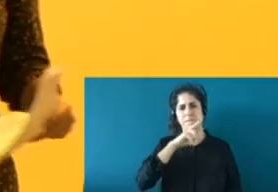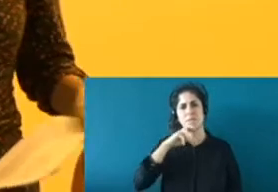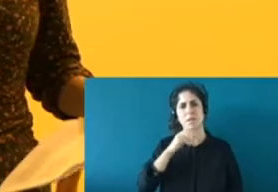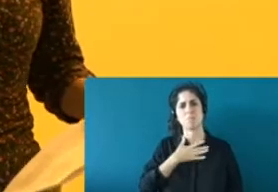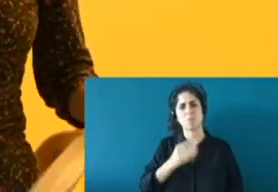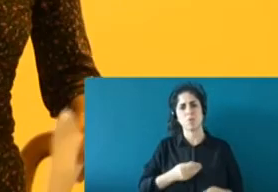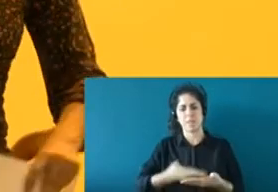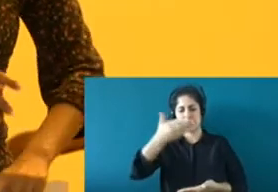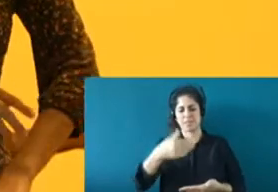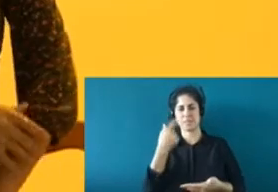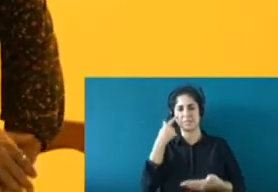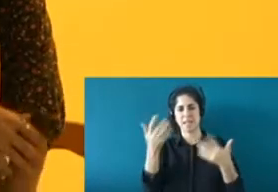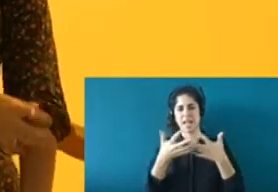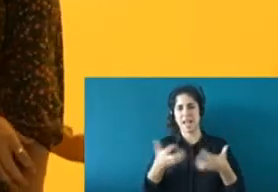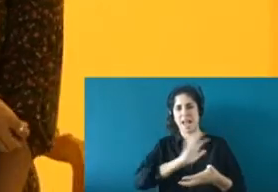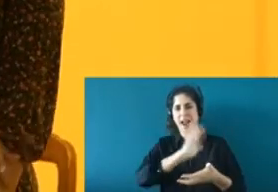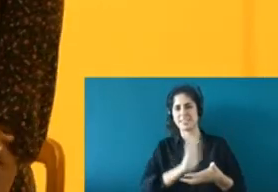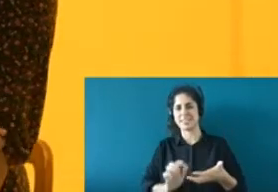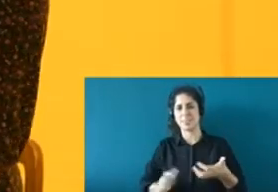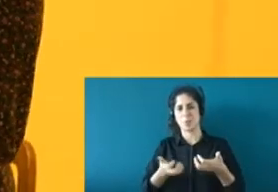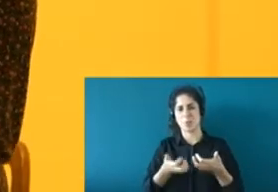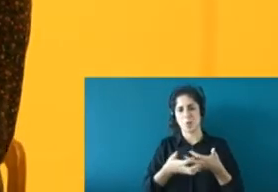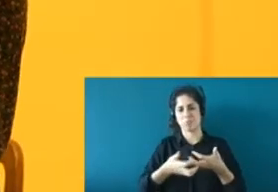idea aquí que suelto espontáneamente.